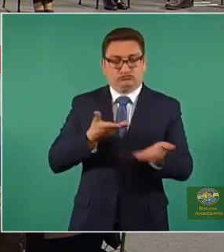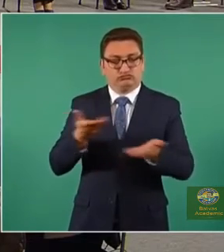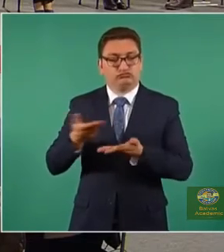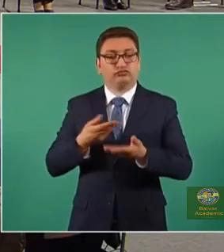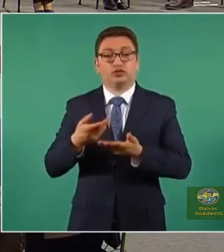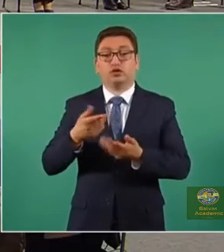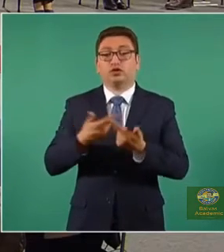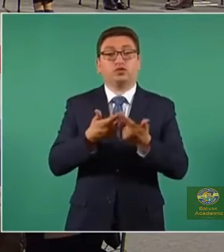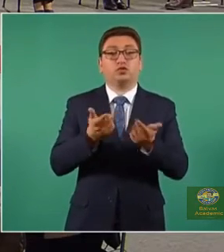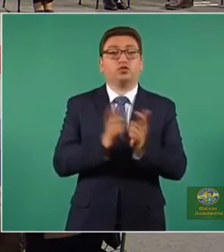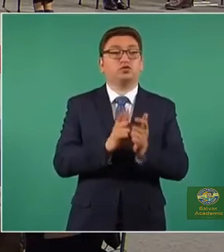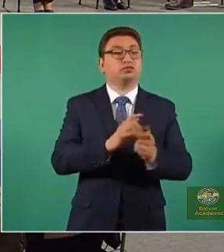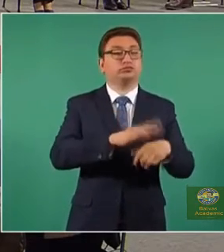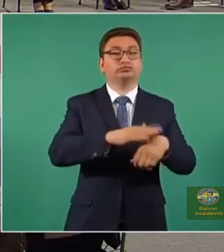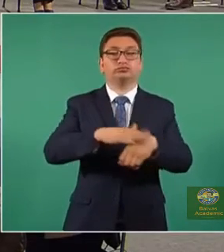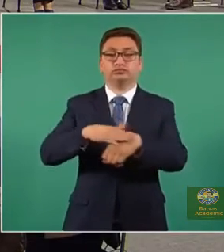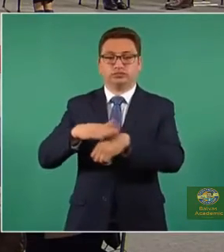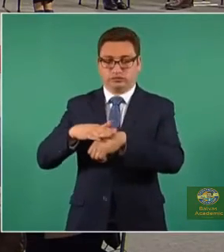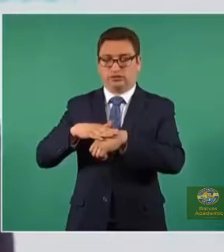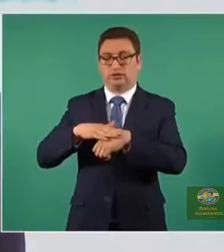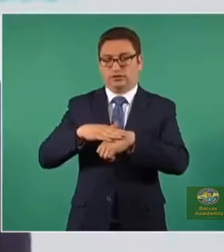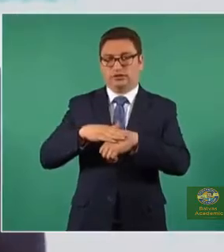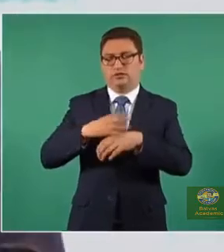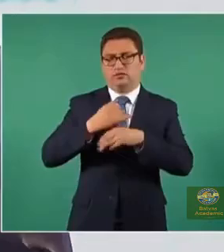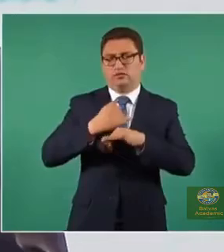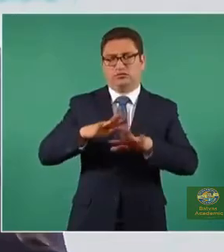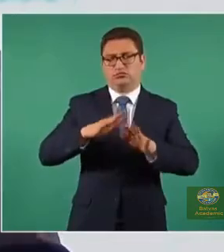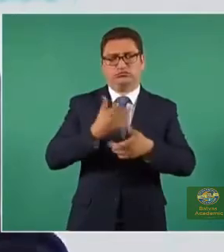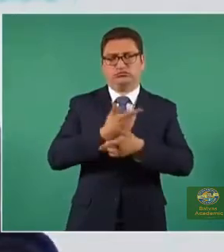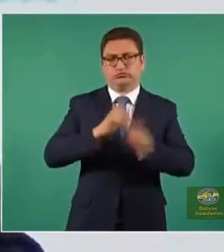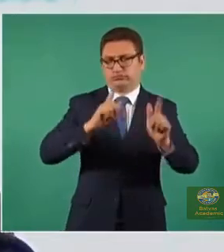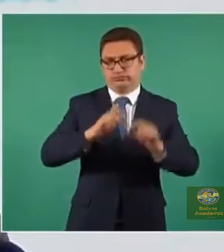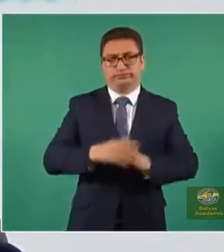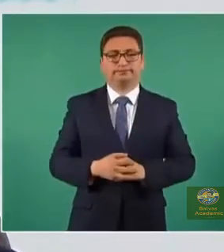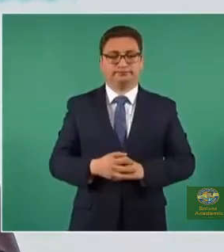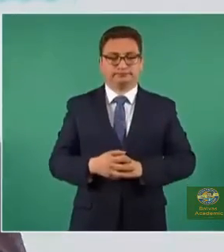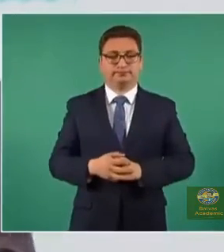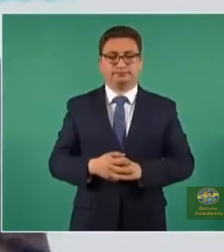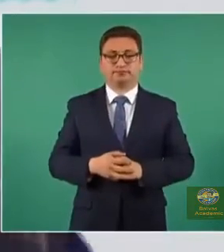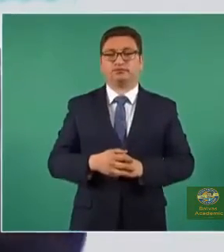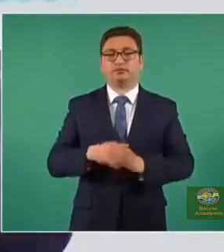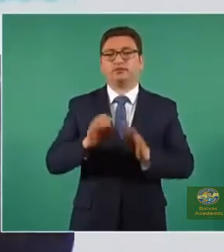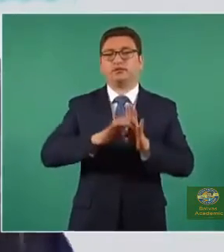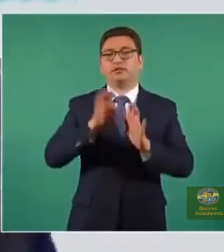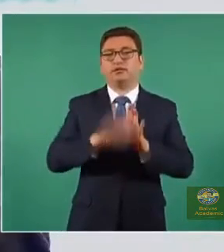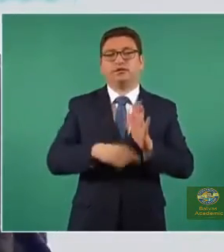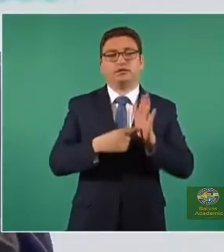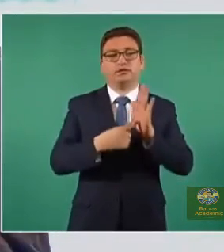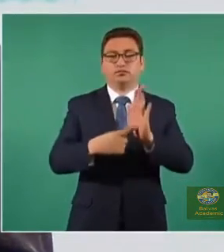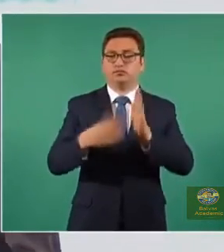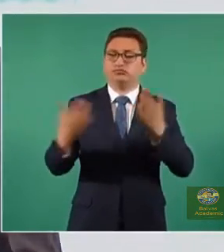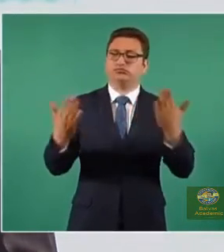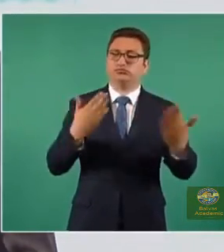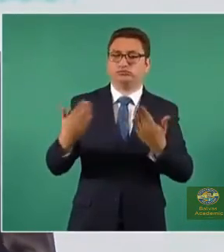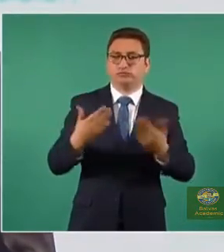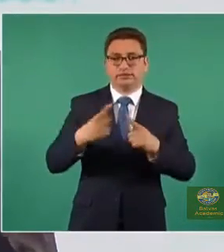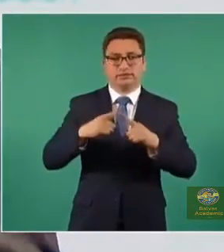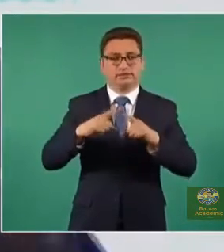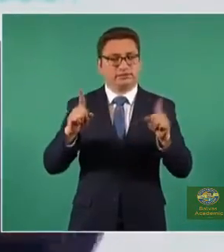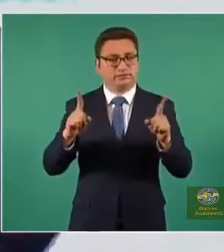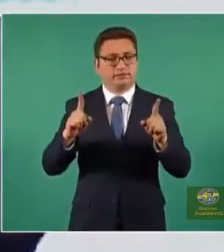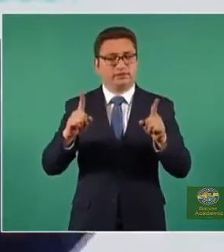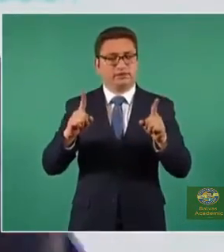convocamos a algunos grupos de consulta abierta, y aquí hay un ejemplo de cómo está la diferencia en